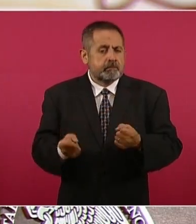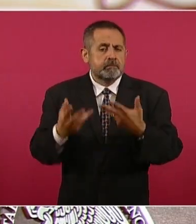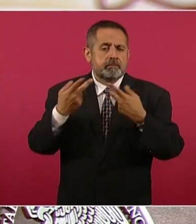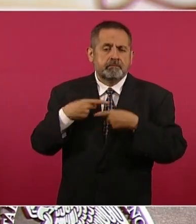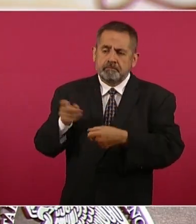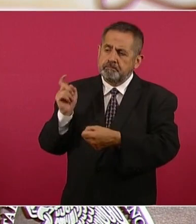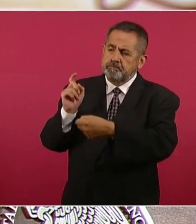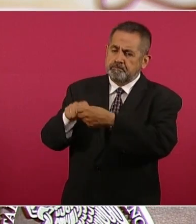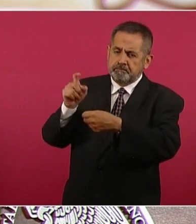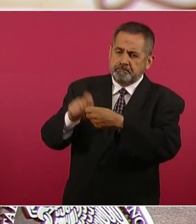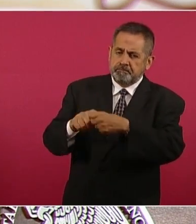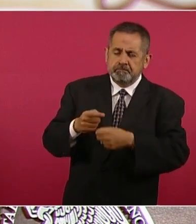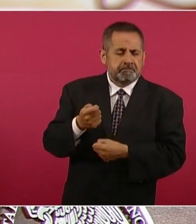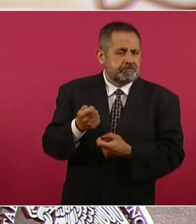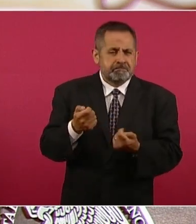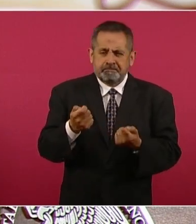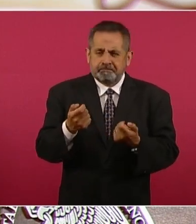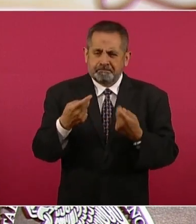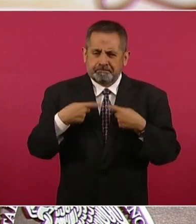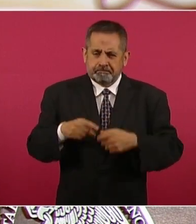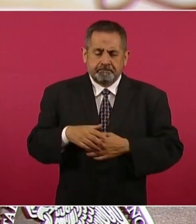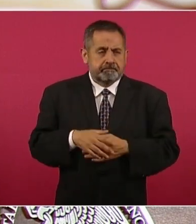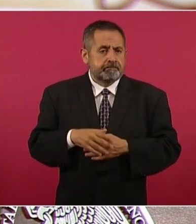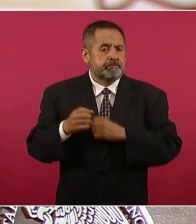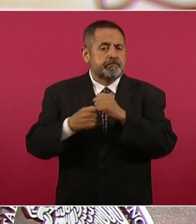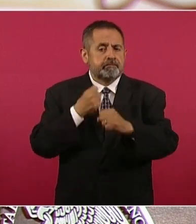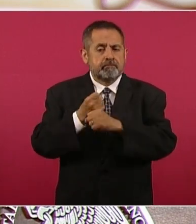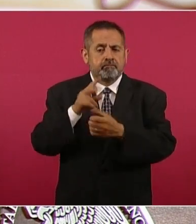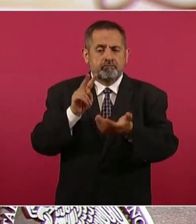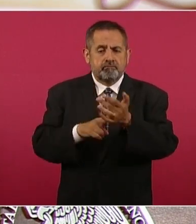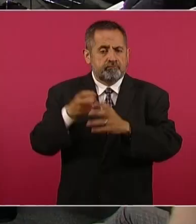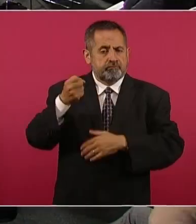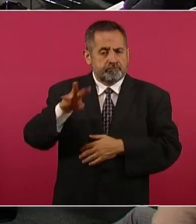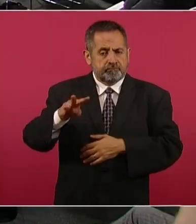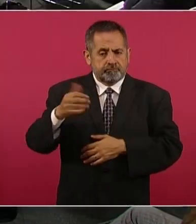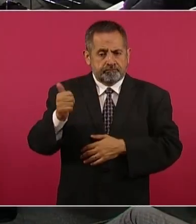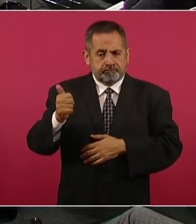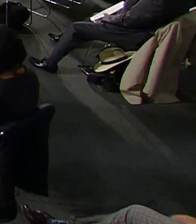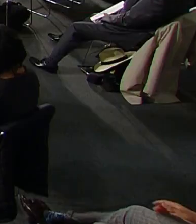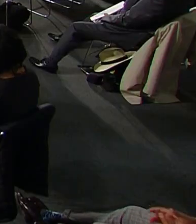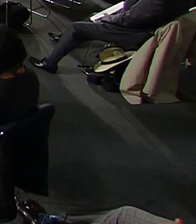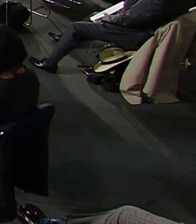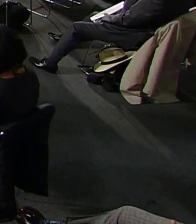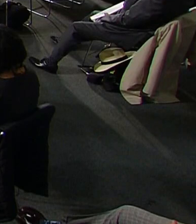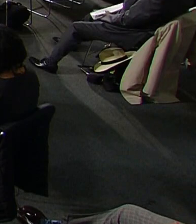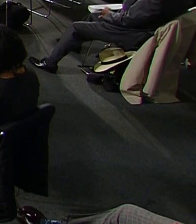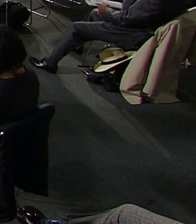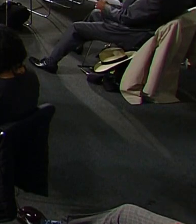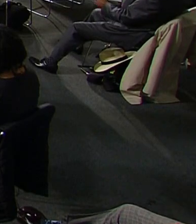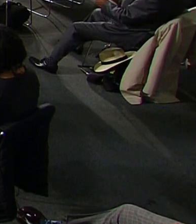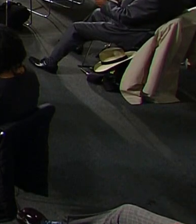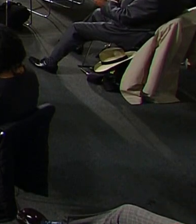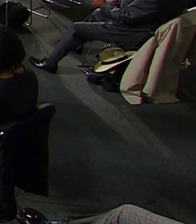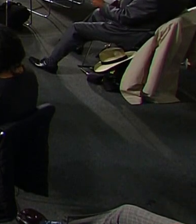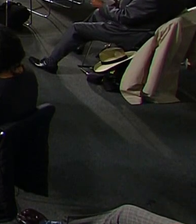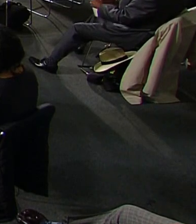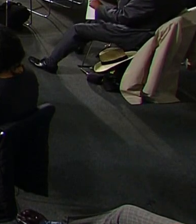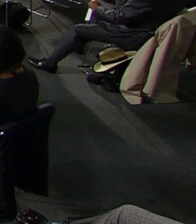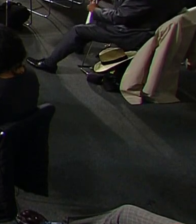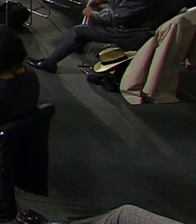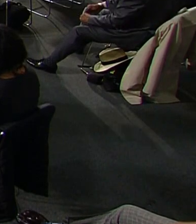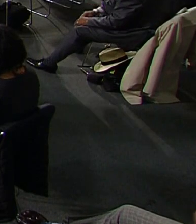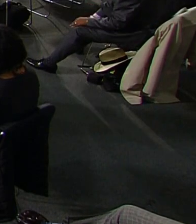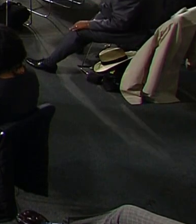aseguramientos fue muy, muy pequeño. En 2019, en agosto, fue que hicimos el proyecto piloto para el